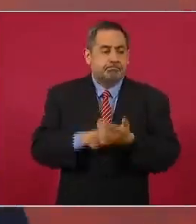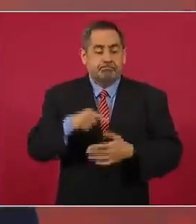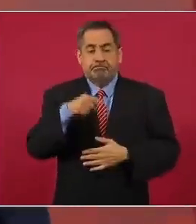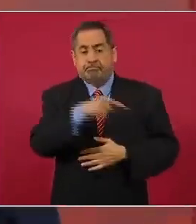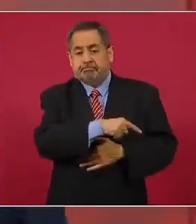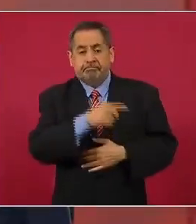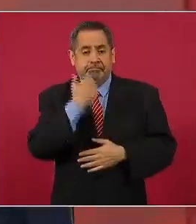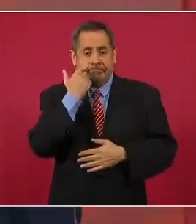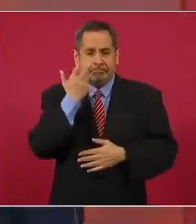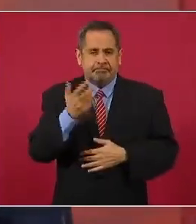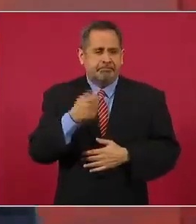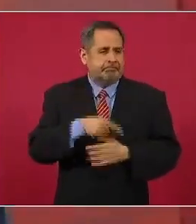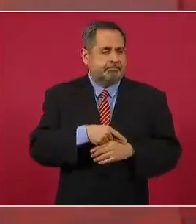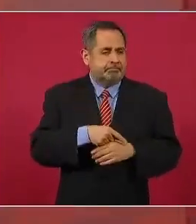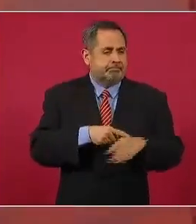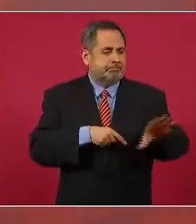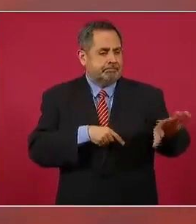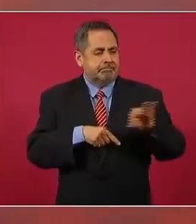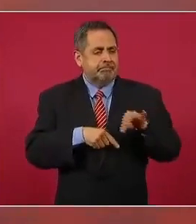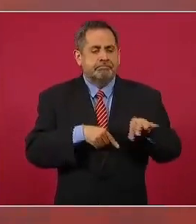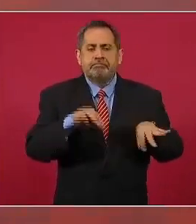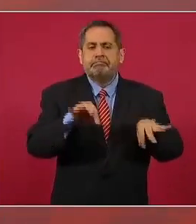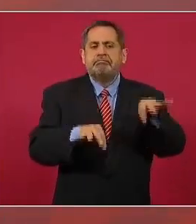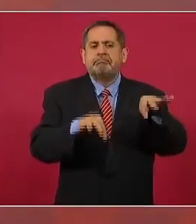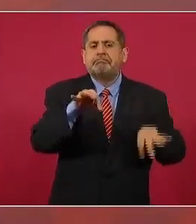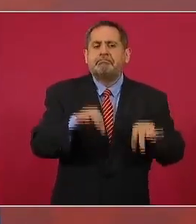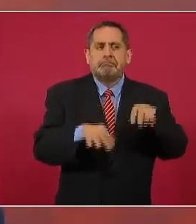obtener peleles,